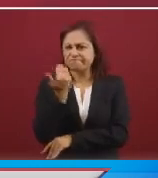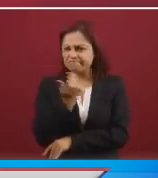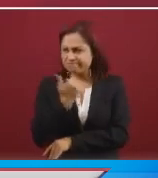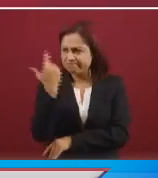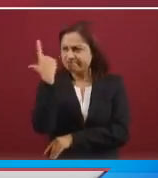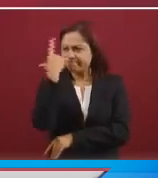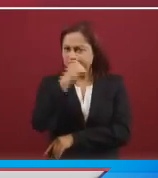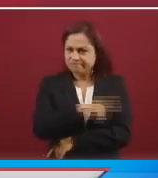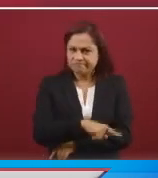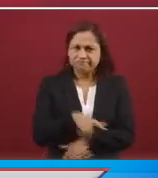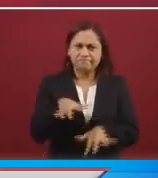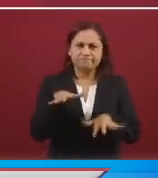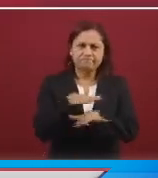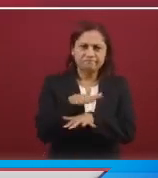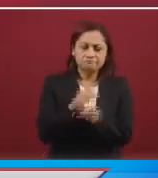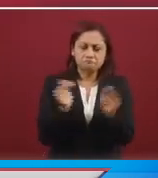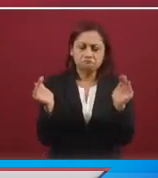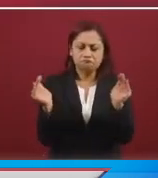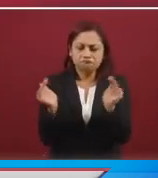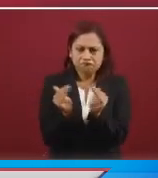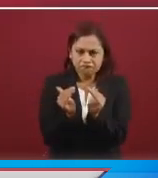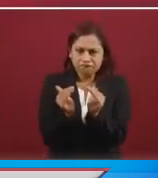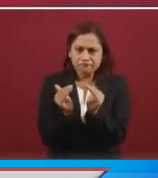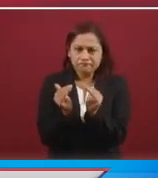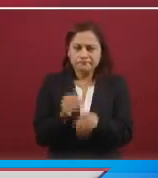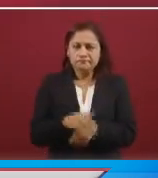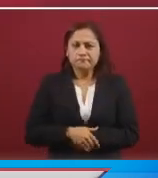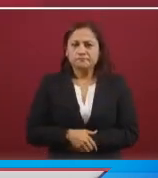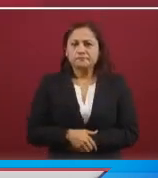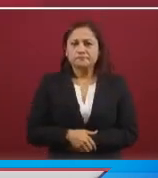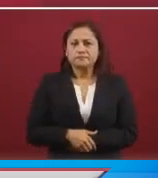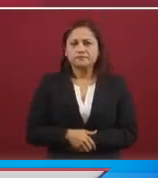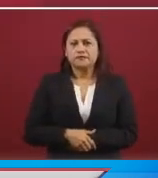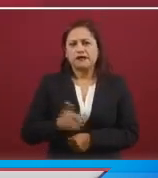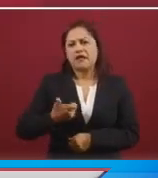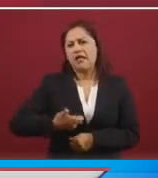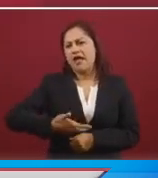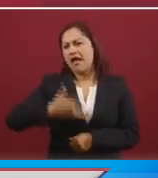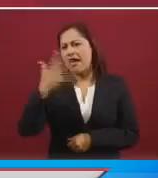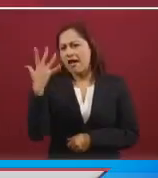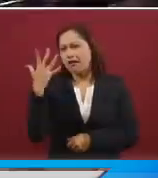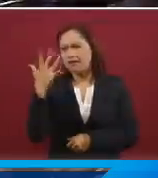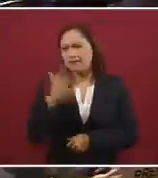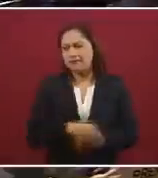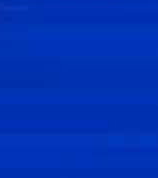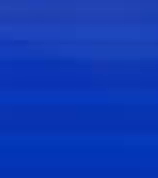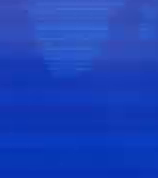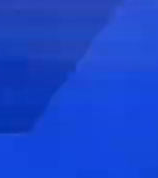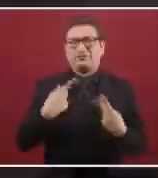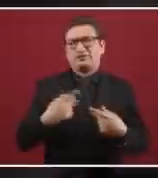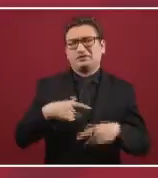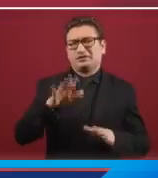por cartera vencida. Se han reconstruido alrededor de 10,000 viviendas que fueron afectadas por los sismos.